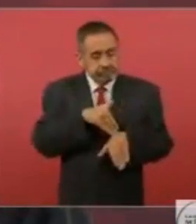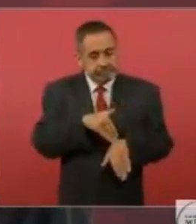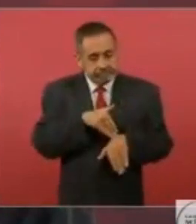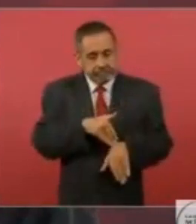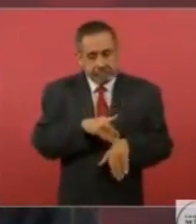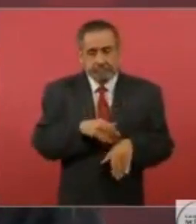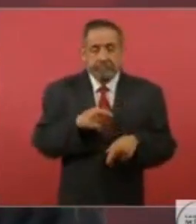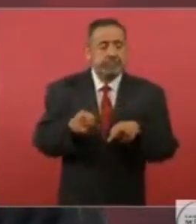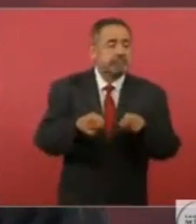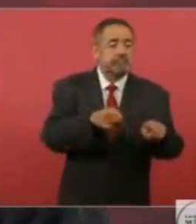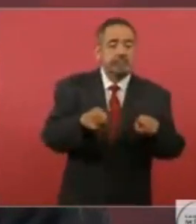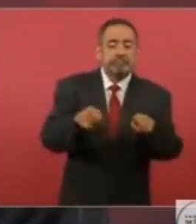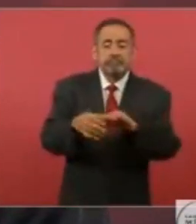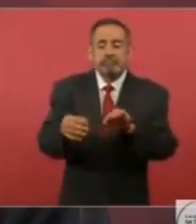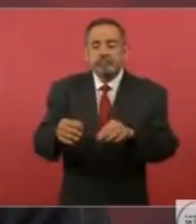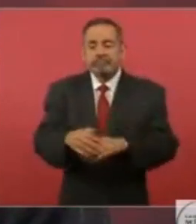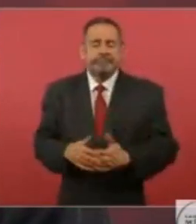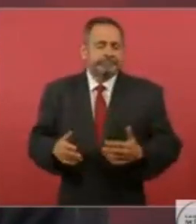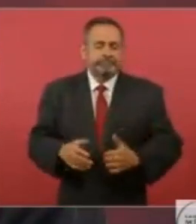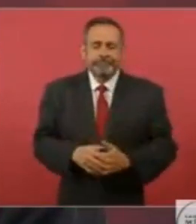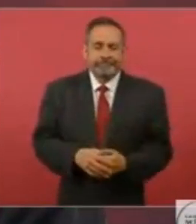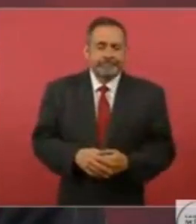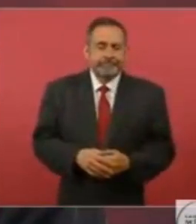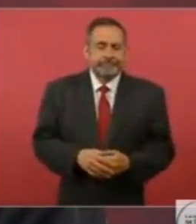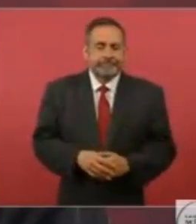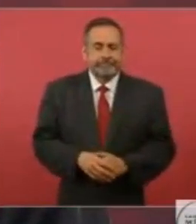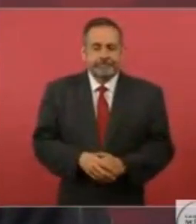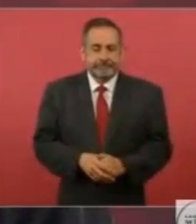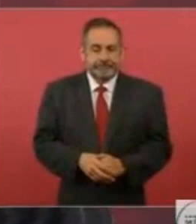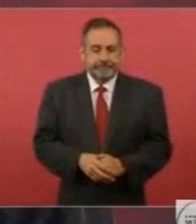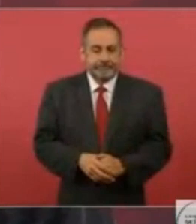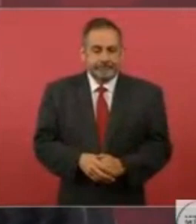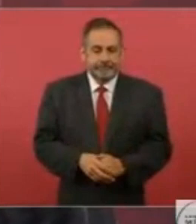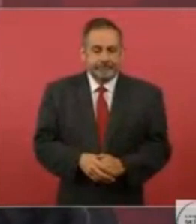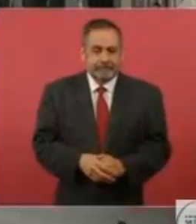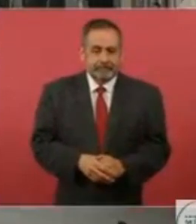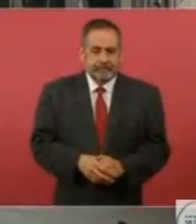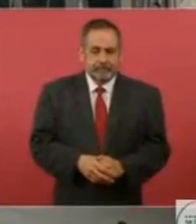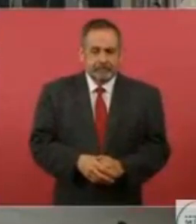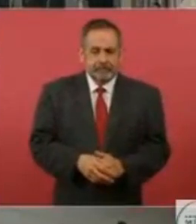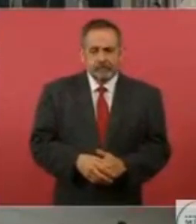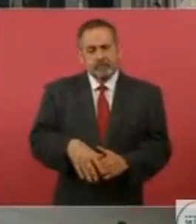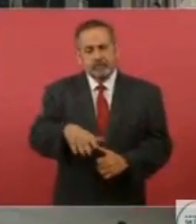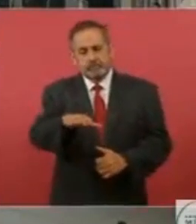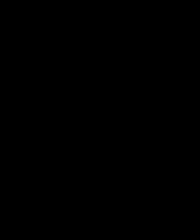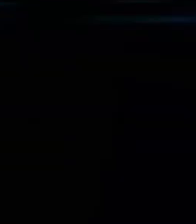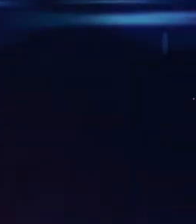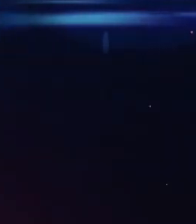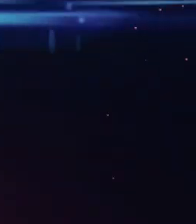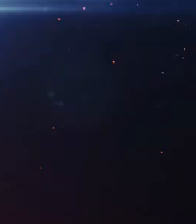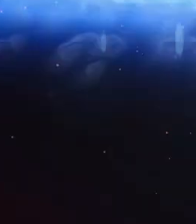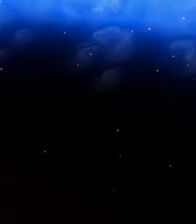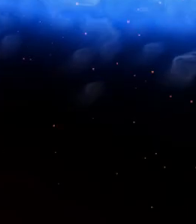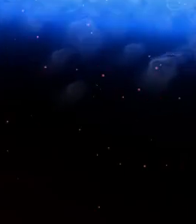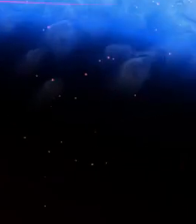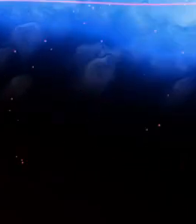diciendo quién. Incluso, presidente, llama la atención.